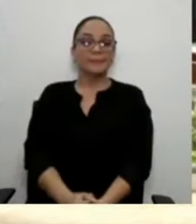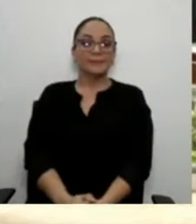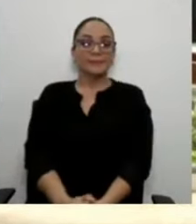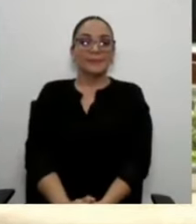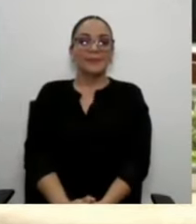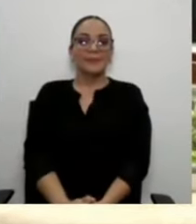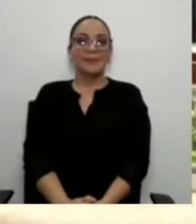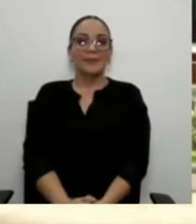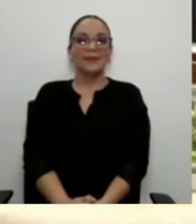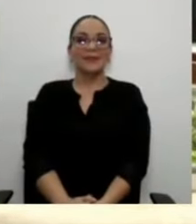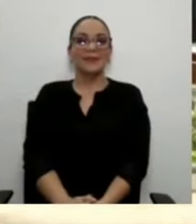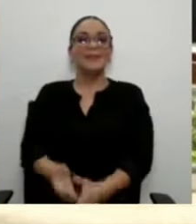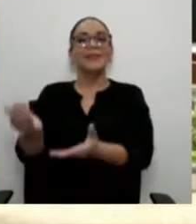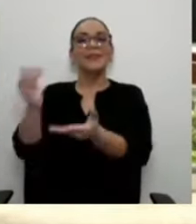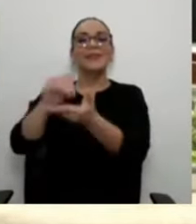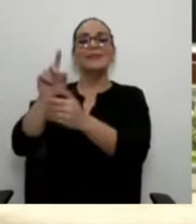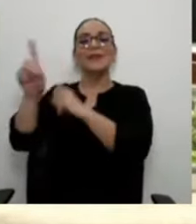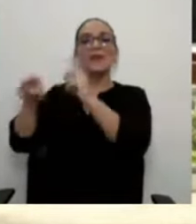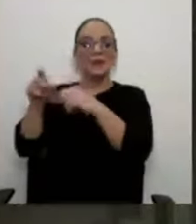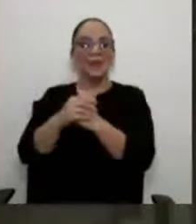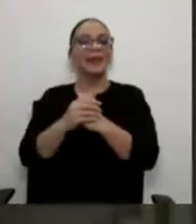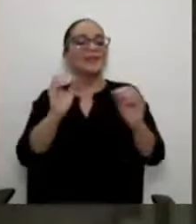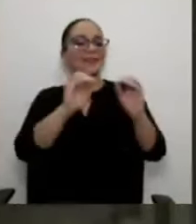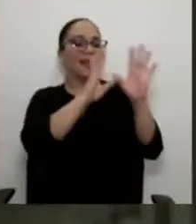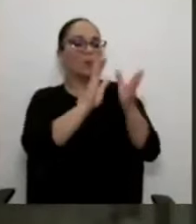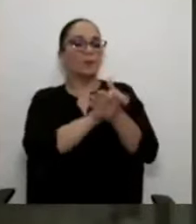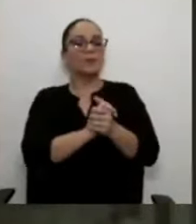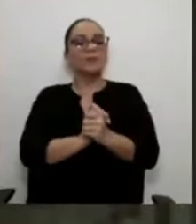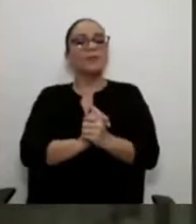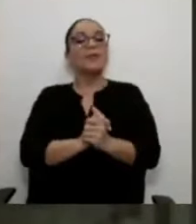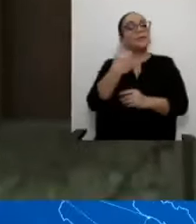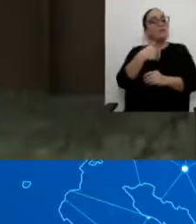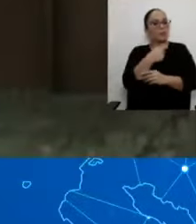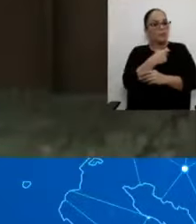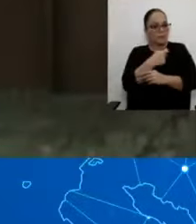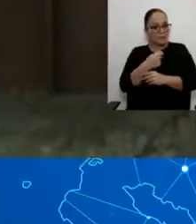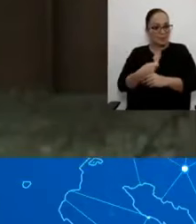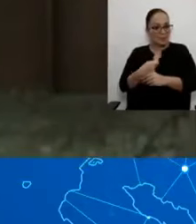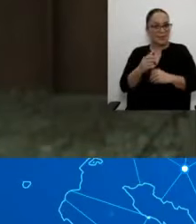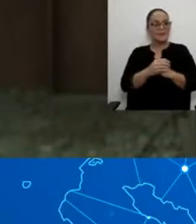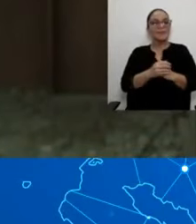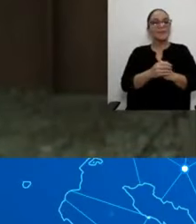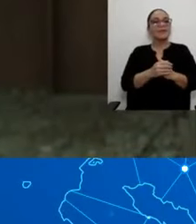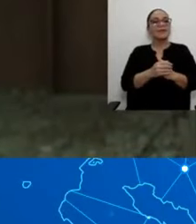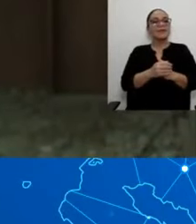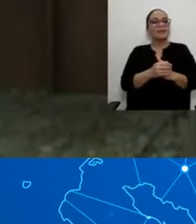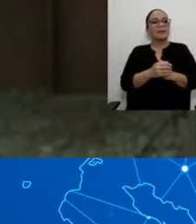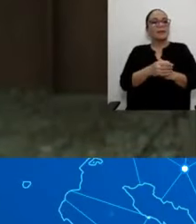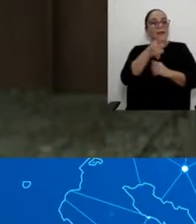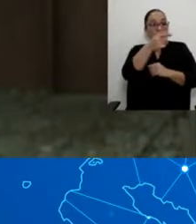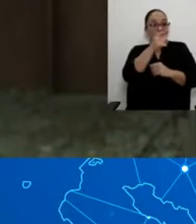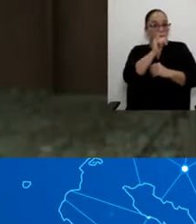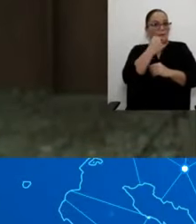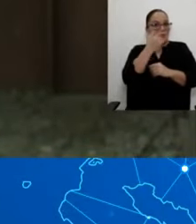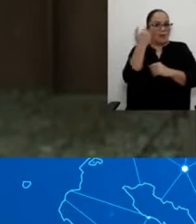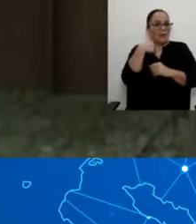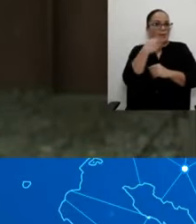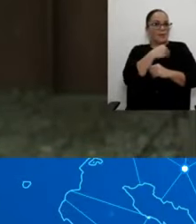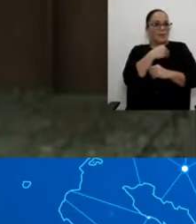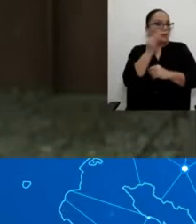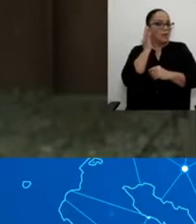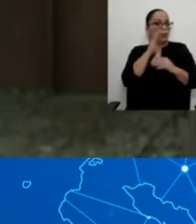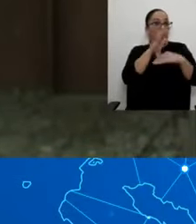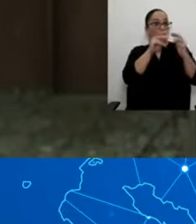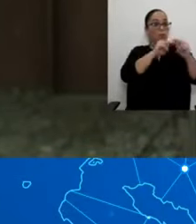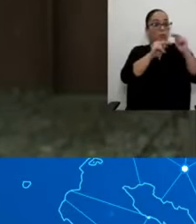Gracias. ¿Tiene repregunta? Por supuesto. Presidente, y de acuerdo con esas mismas reglas que decía la ministra, en todas las negociaciones ha